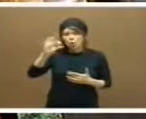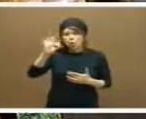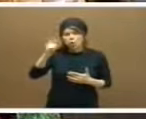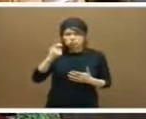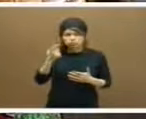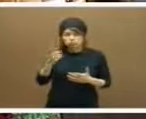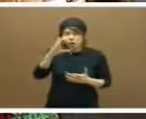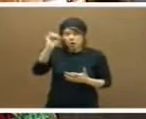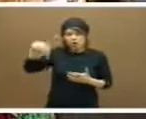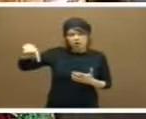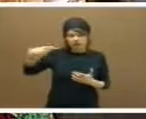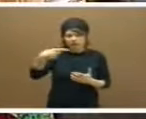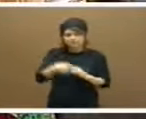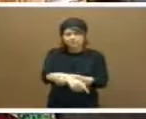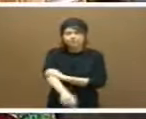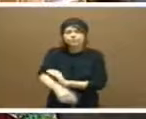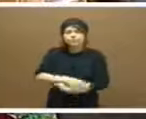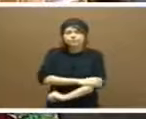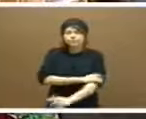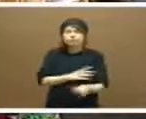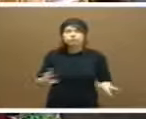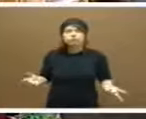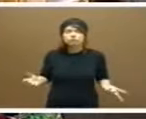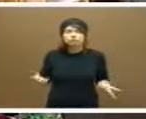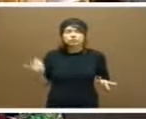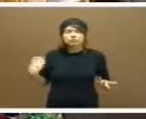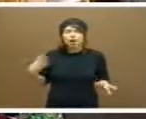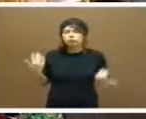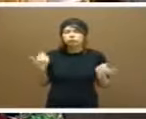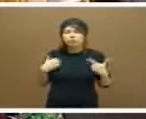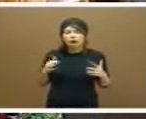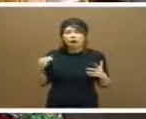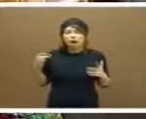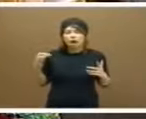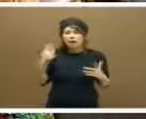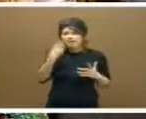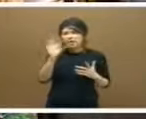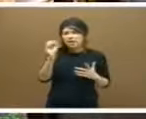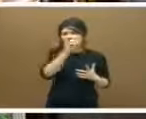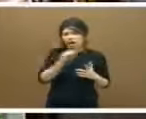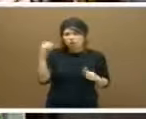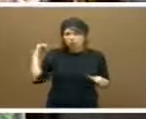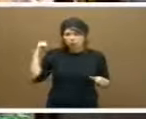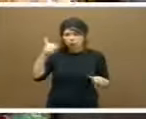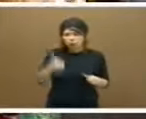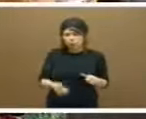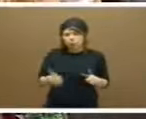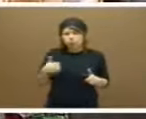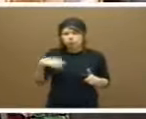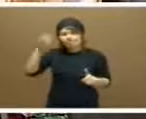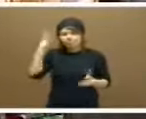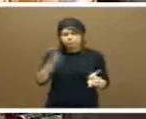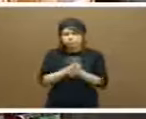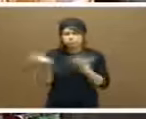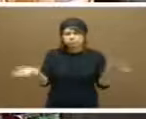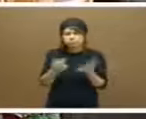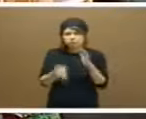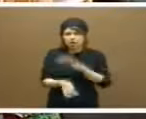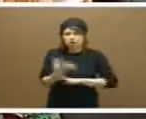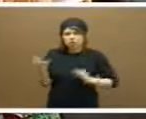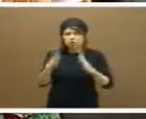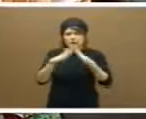ánimo de lucro que lleva con una trayectoria con más de 20 años y que ideó y promovió la creación